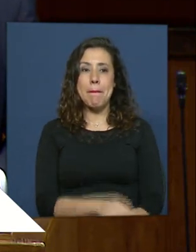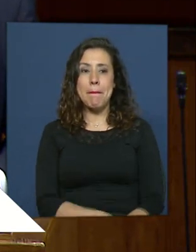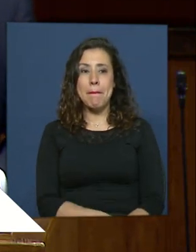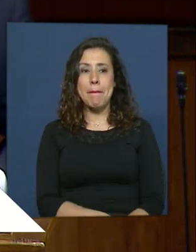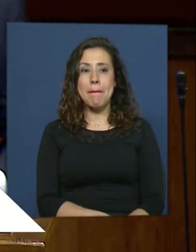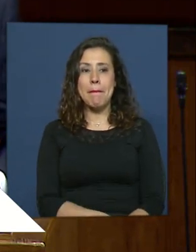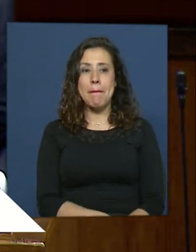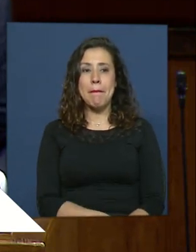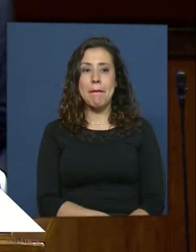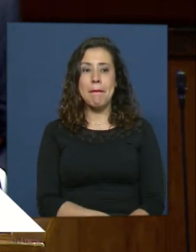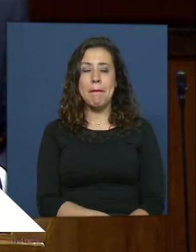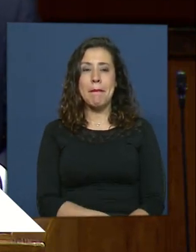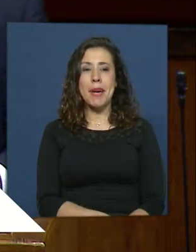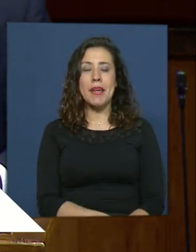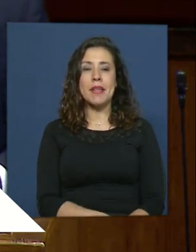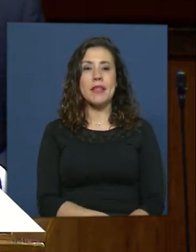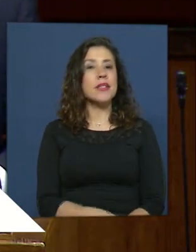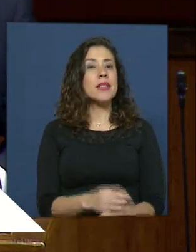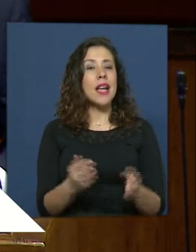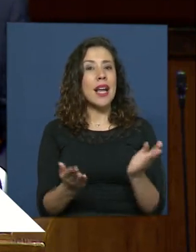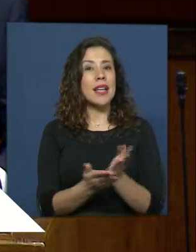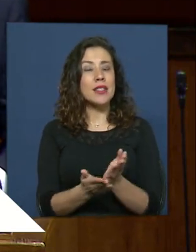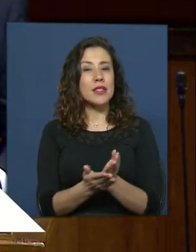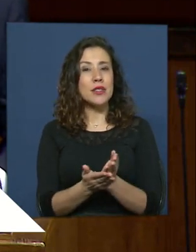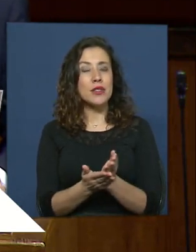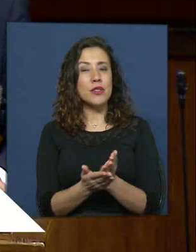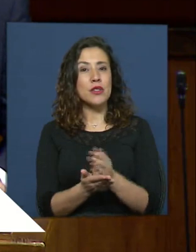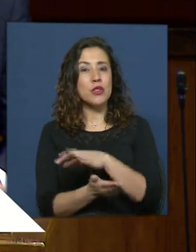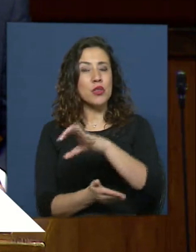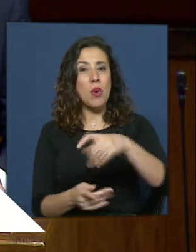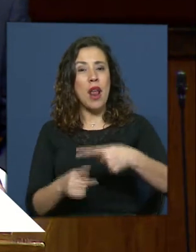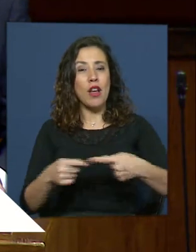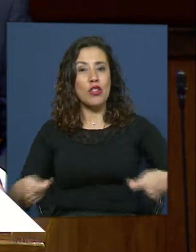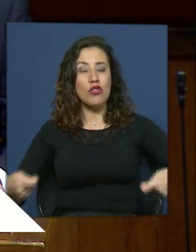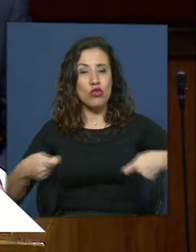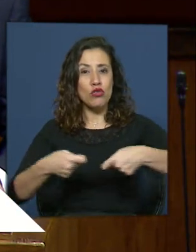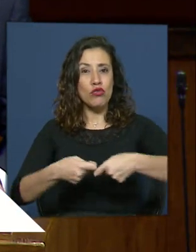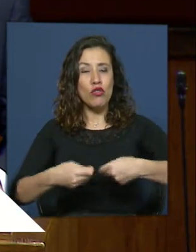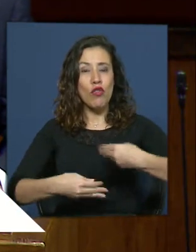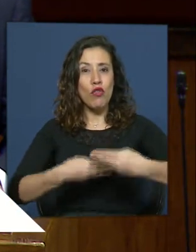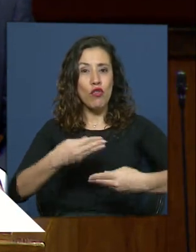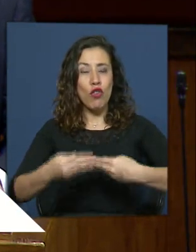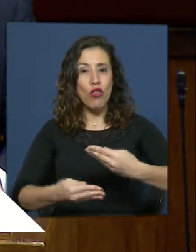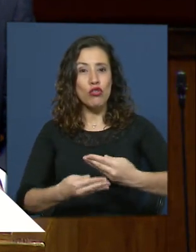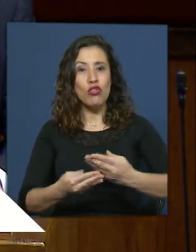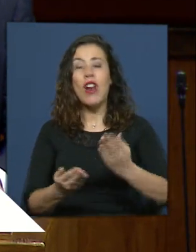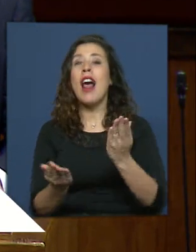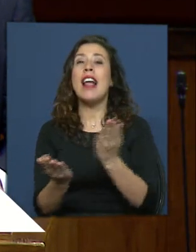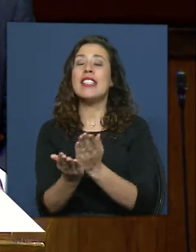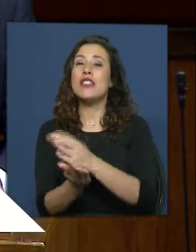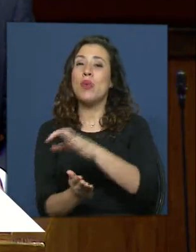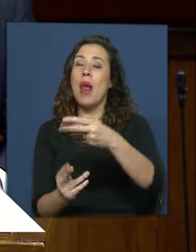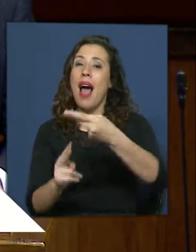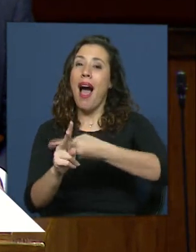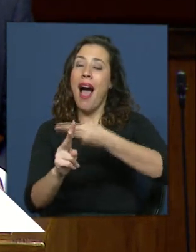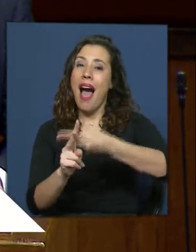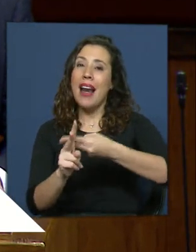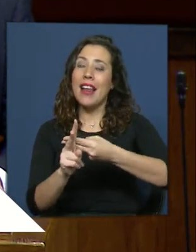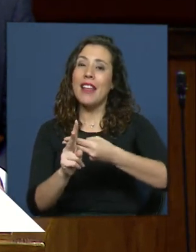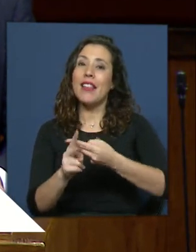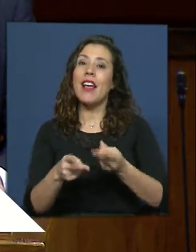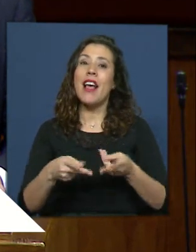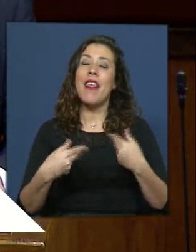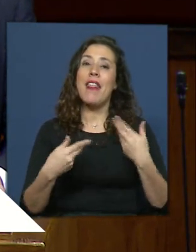Así, respecto de los establecimientos subvencionados que funcionen en inmuebles arrendados, se entrega